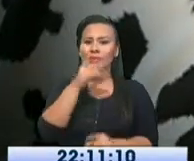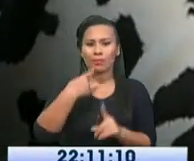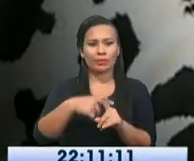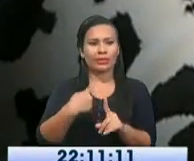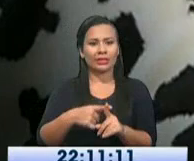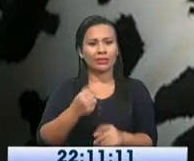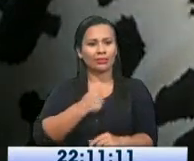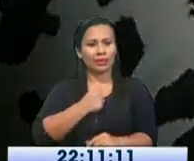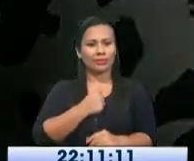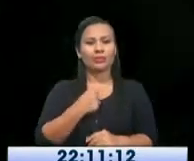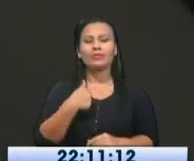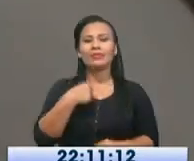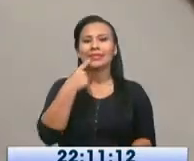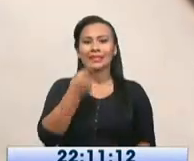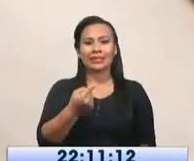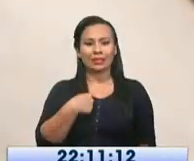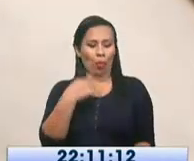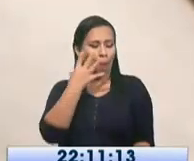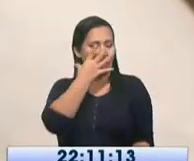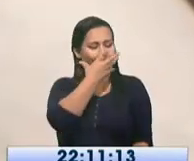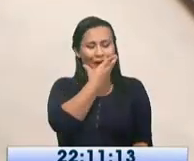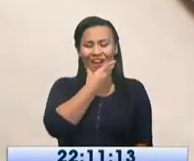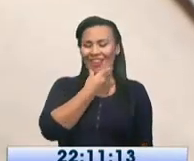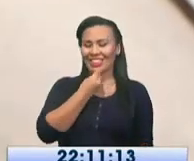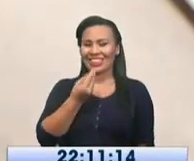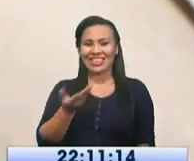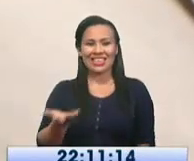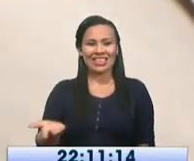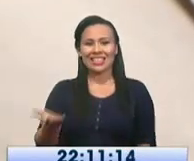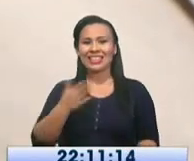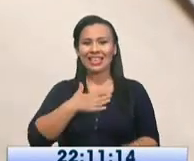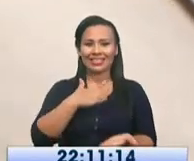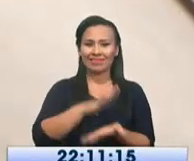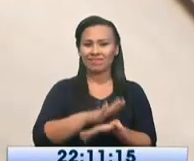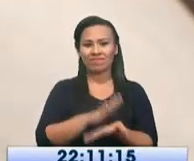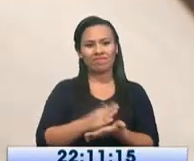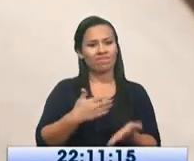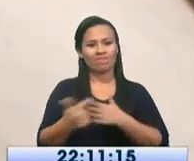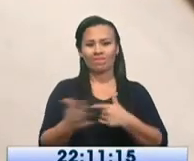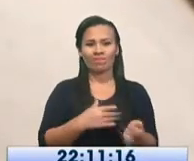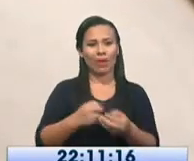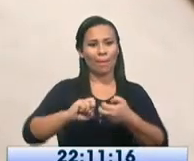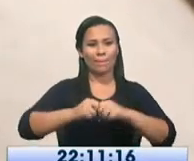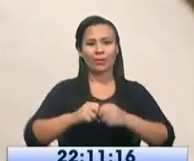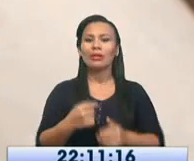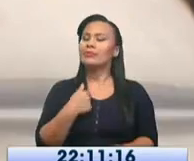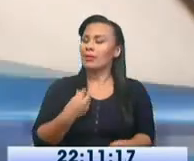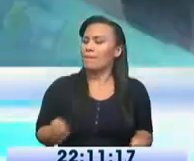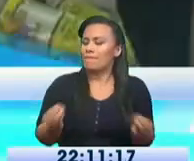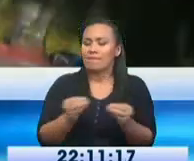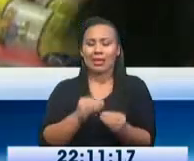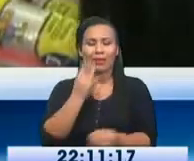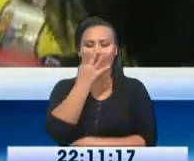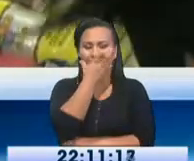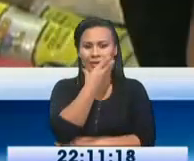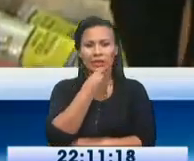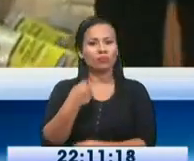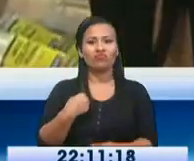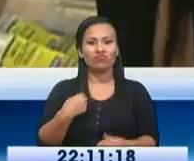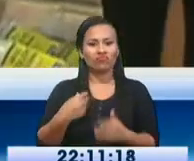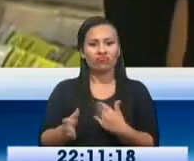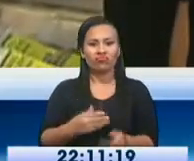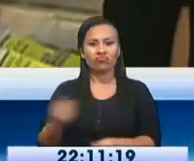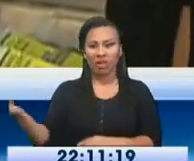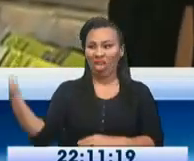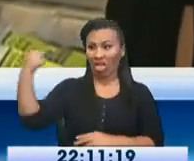optimismo. Yo me considero una persona hermosa y con lo que me ha pasado me considero mucho más hermosa. Y no me voy a dejar vencer